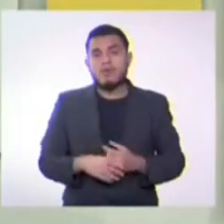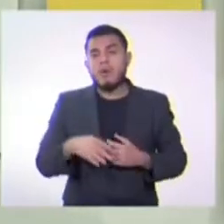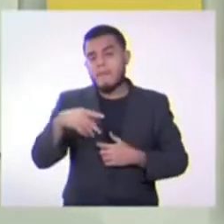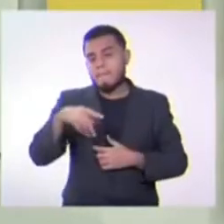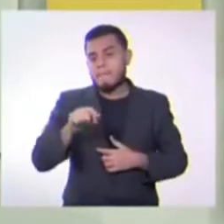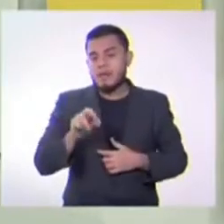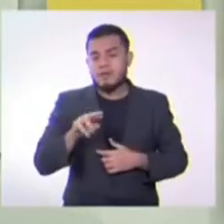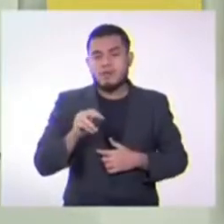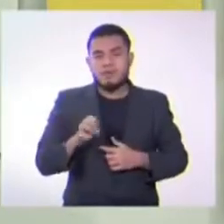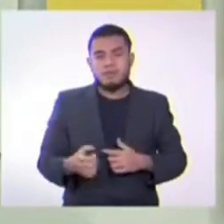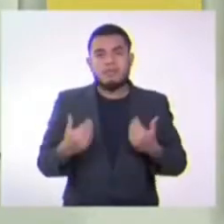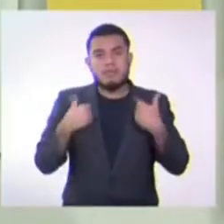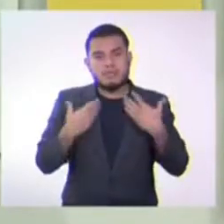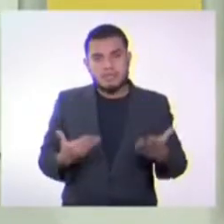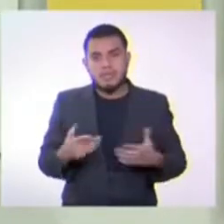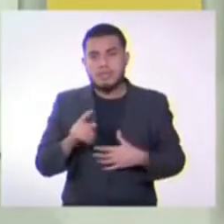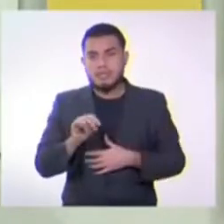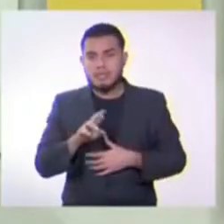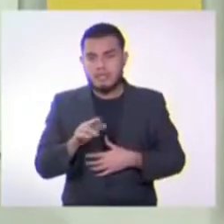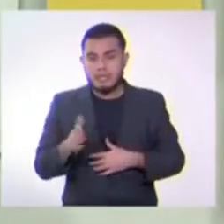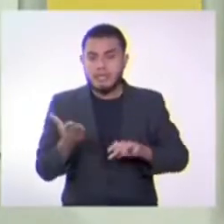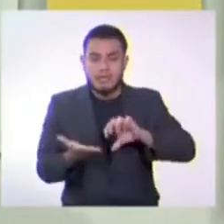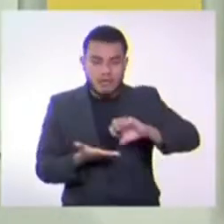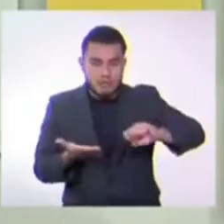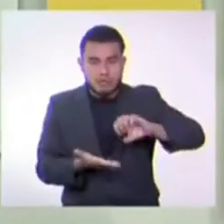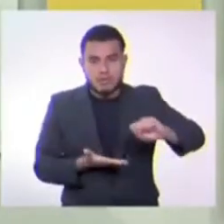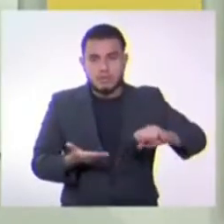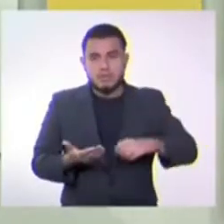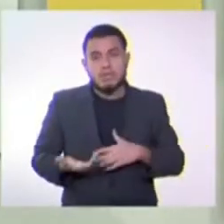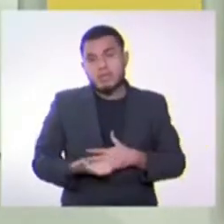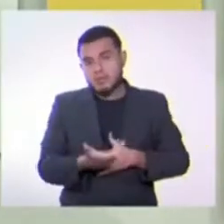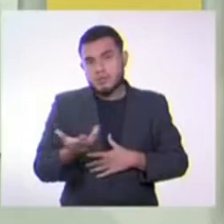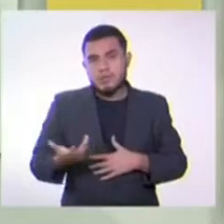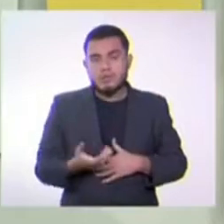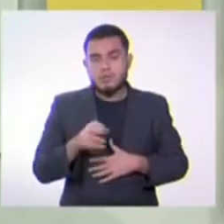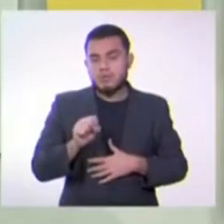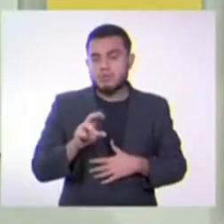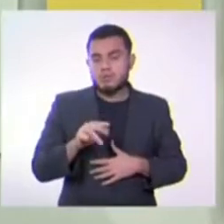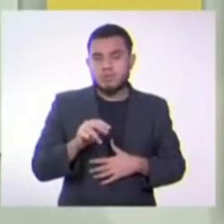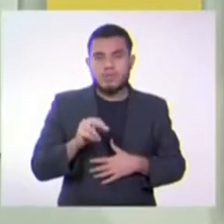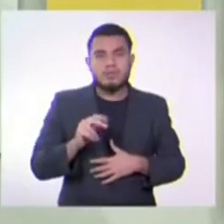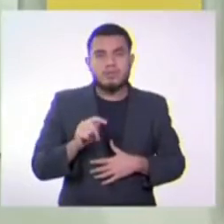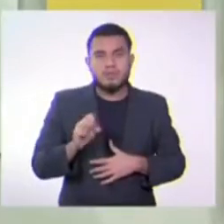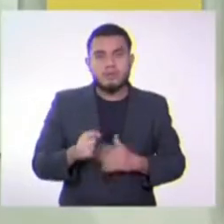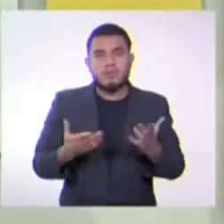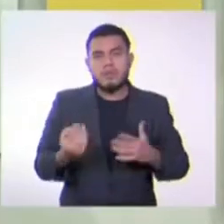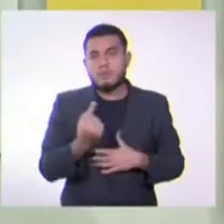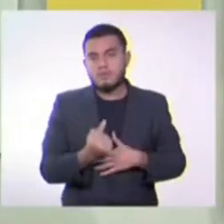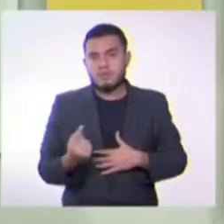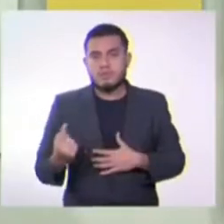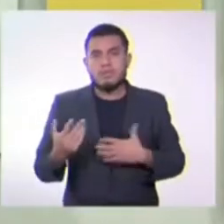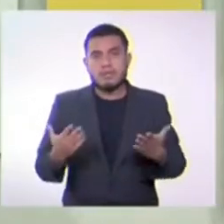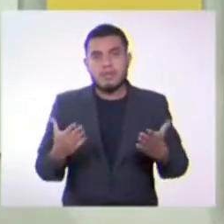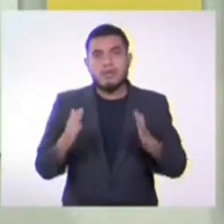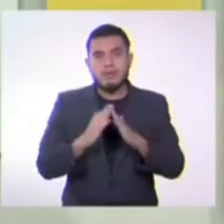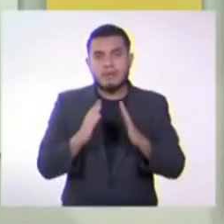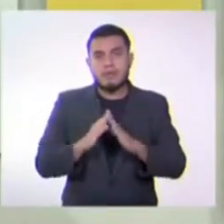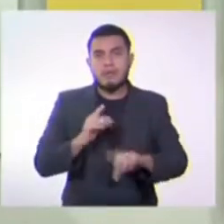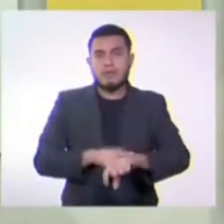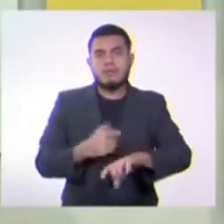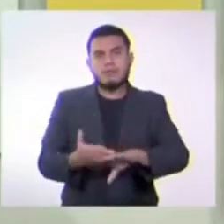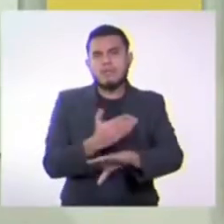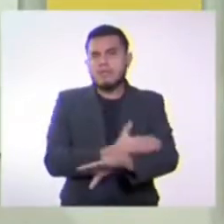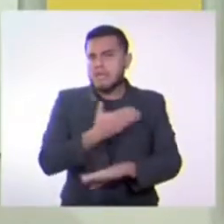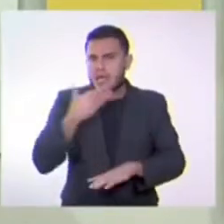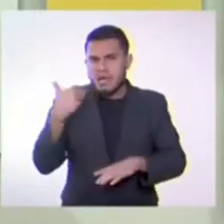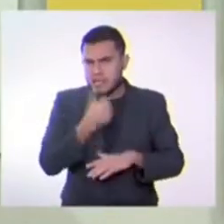posiblemente de la tenencia de tierras, de las cosechas y sobre todo del sustento de las personas que estaban en ese tiempo. No ¿Qué los- pasaba con